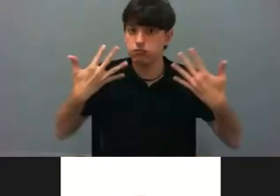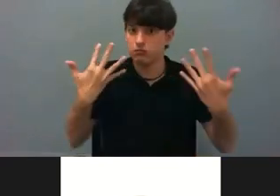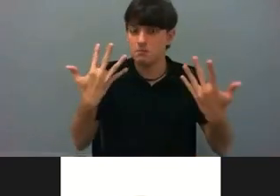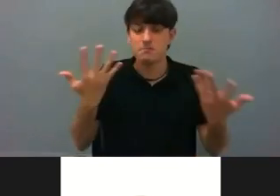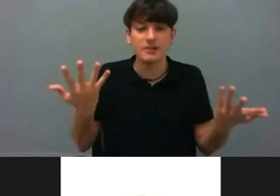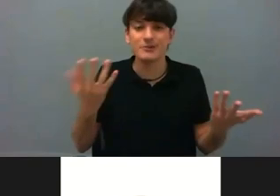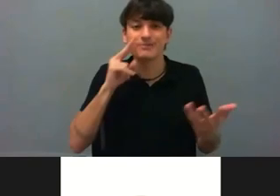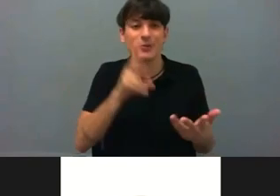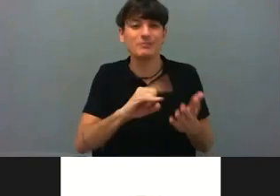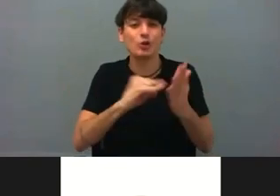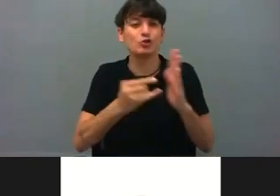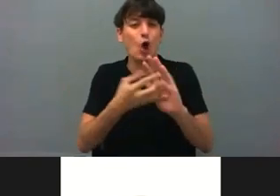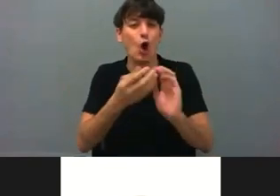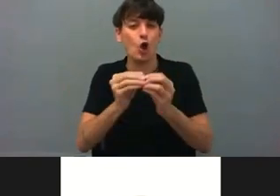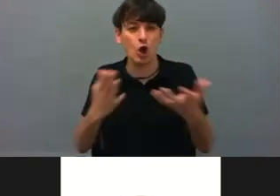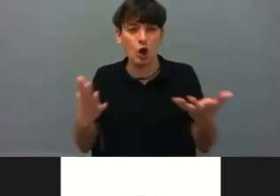todo lo dejan en cada uno